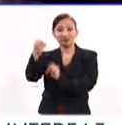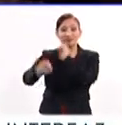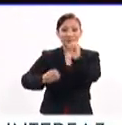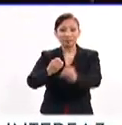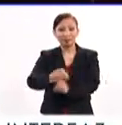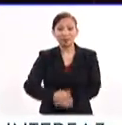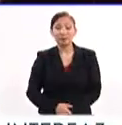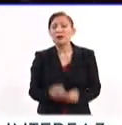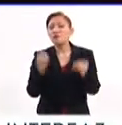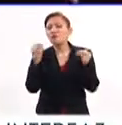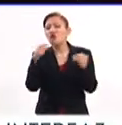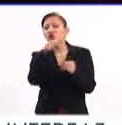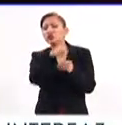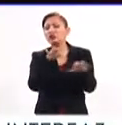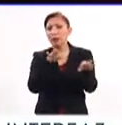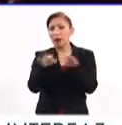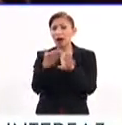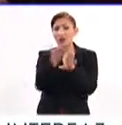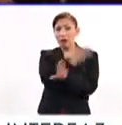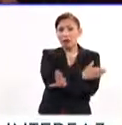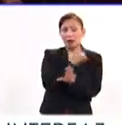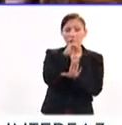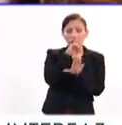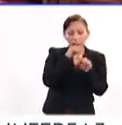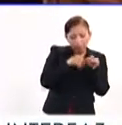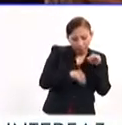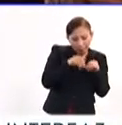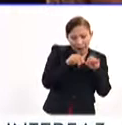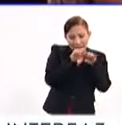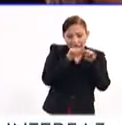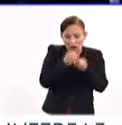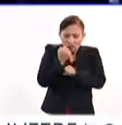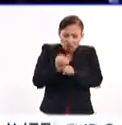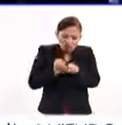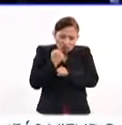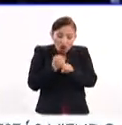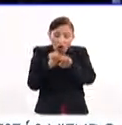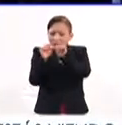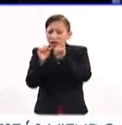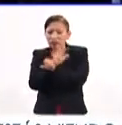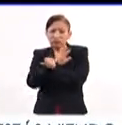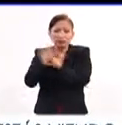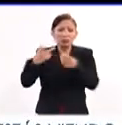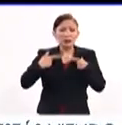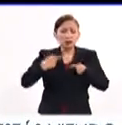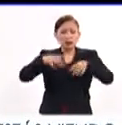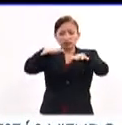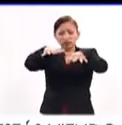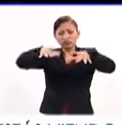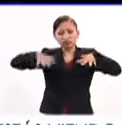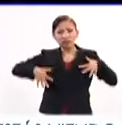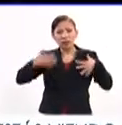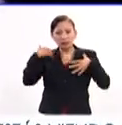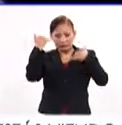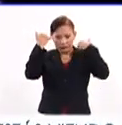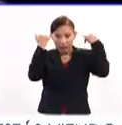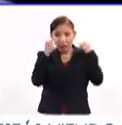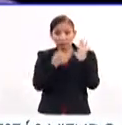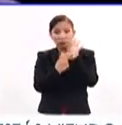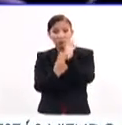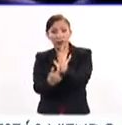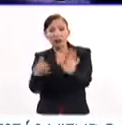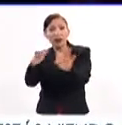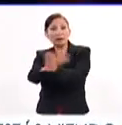escena. Muchos de ellos trabajan desde el silencio, salones de ensayo o salas llenas de espectadores, logrando desarrollar